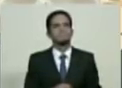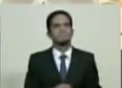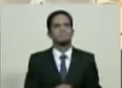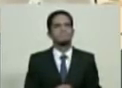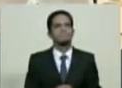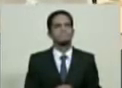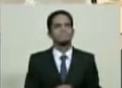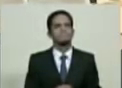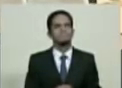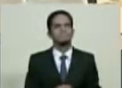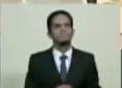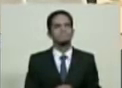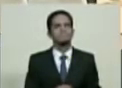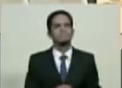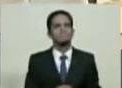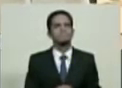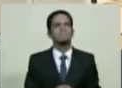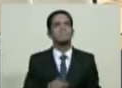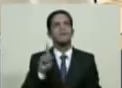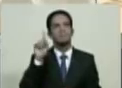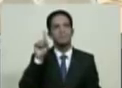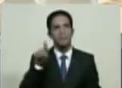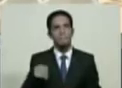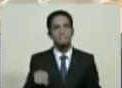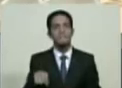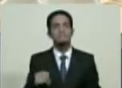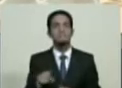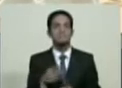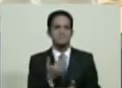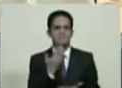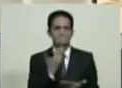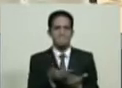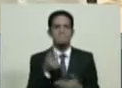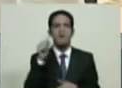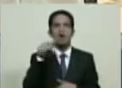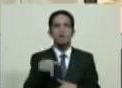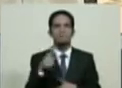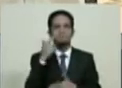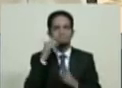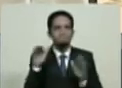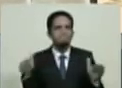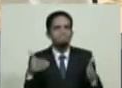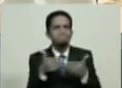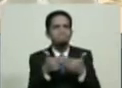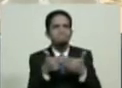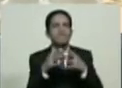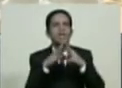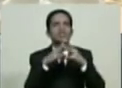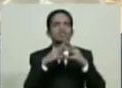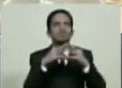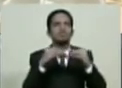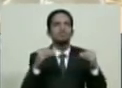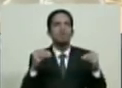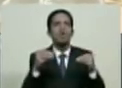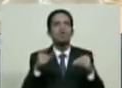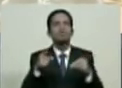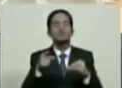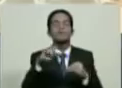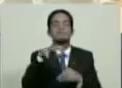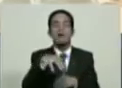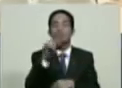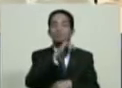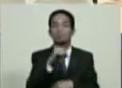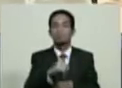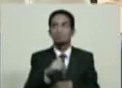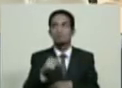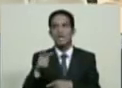detenidos. Además de eso, se ordena a partir de hoy el cierre temporal de toda la chatarrera en el estado Zulia, hasta